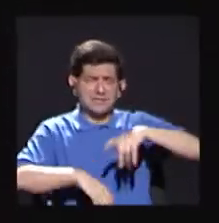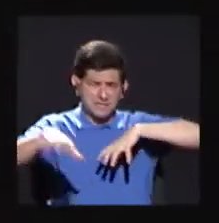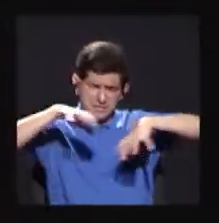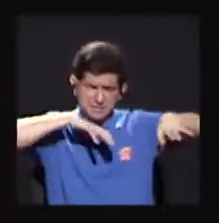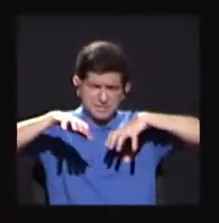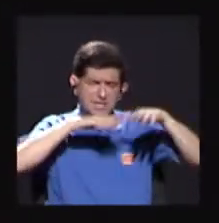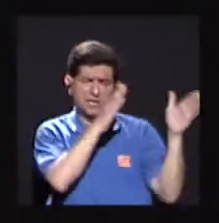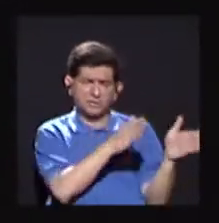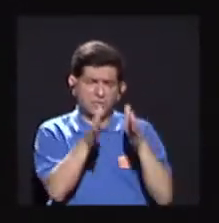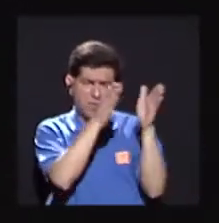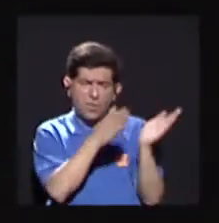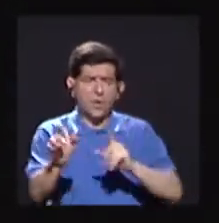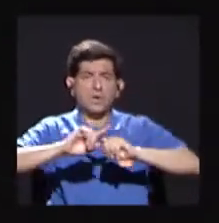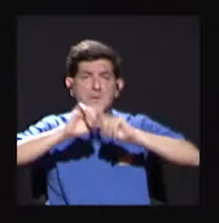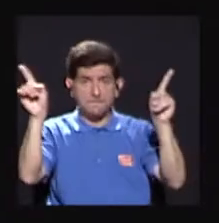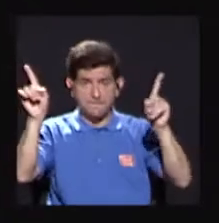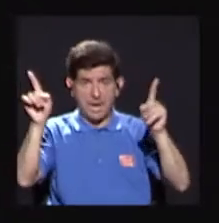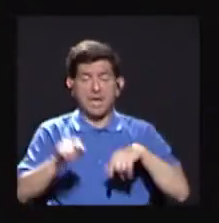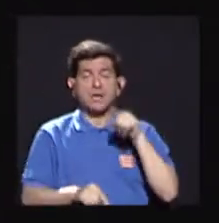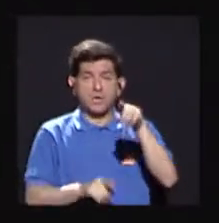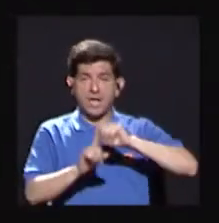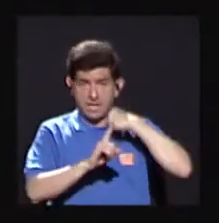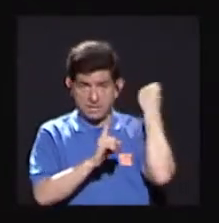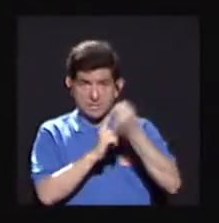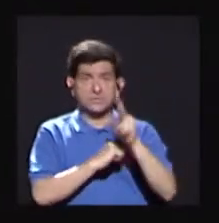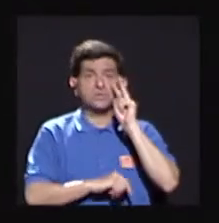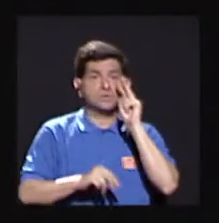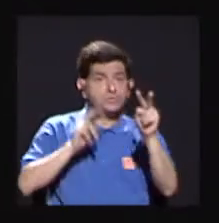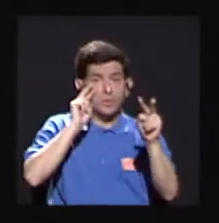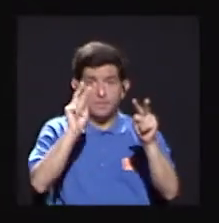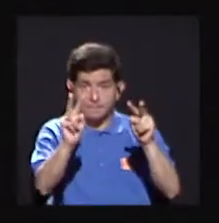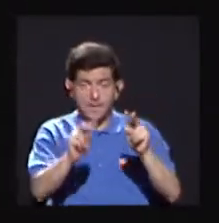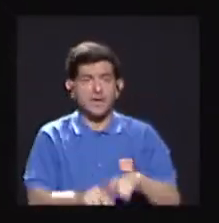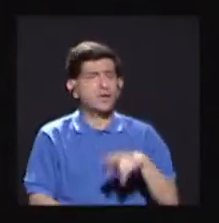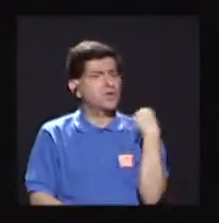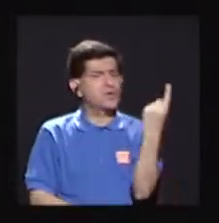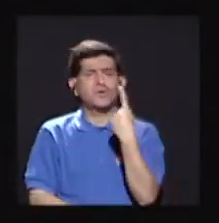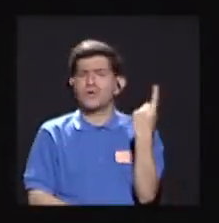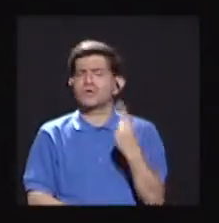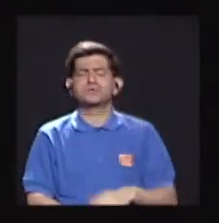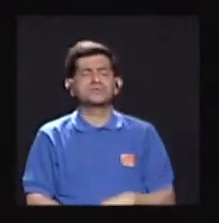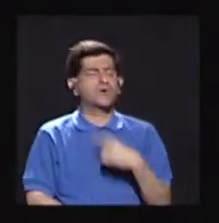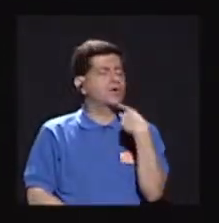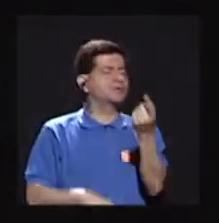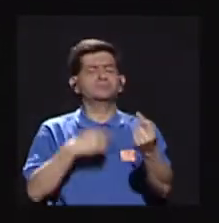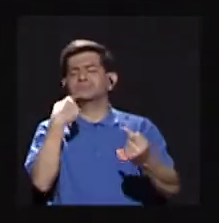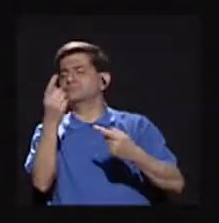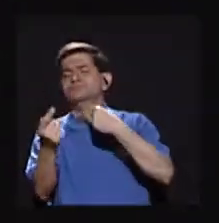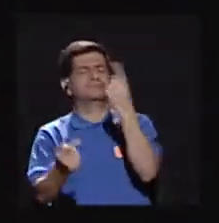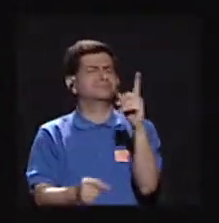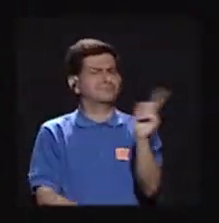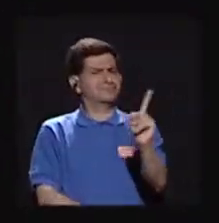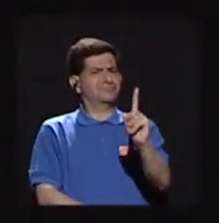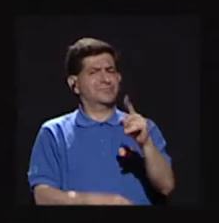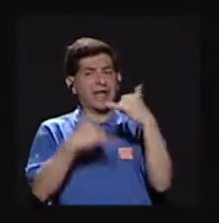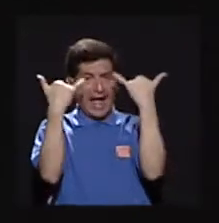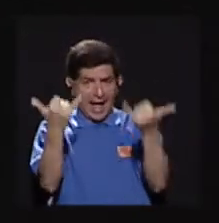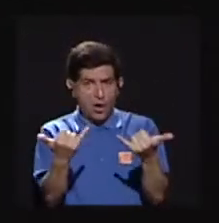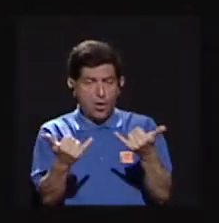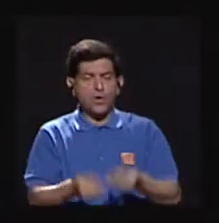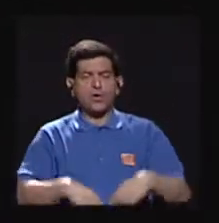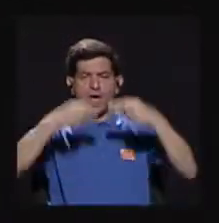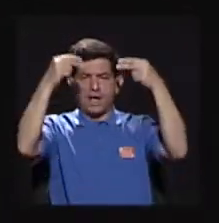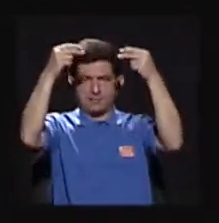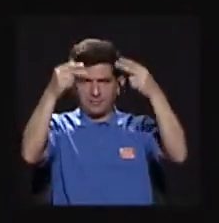ordenadamente pero debe moverse y eso hay que mirarlo no basta con predicar lo bueno ahora tenemos el presupuesto